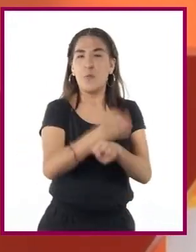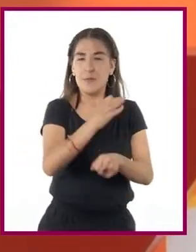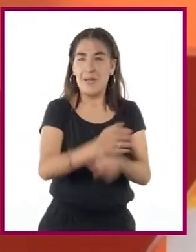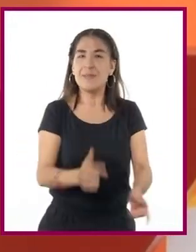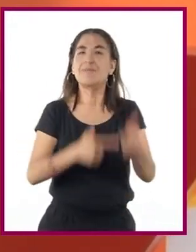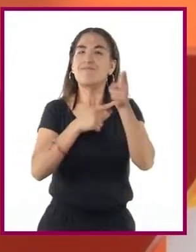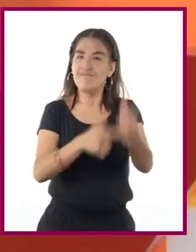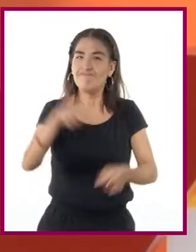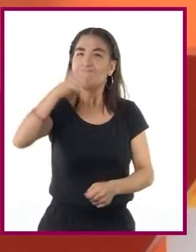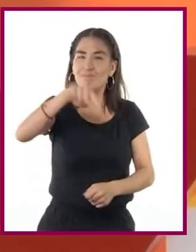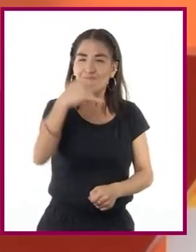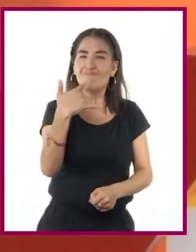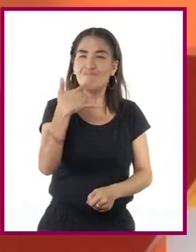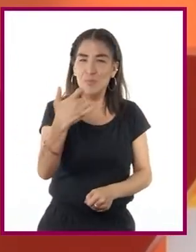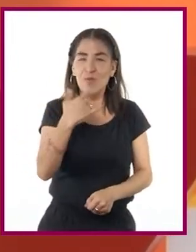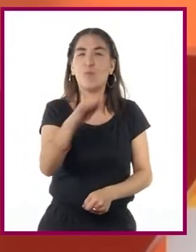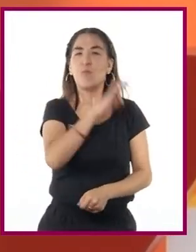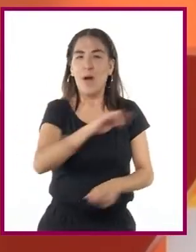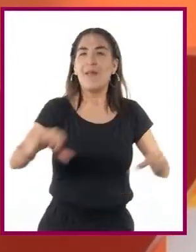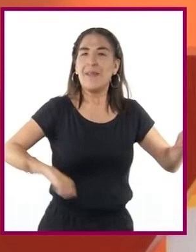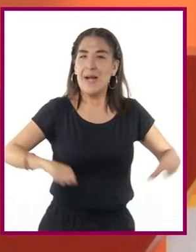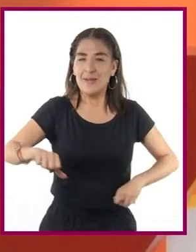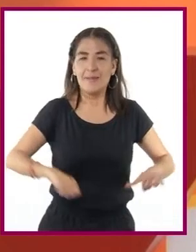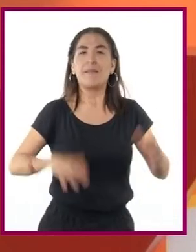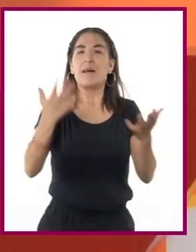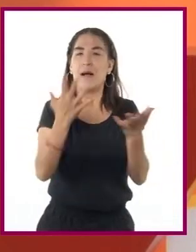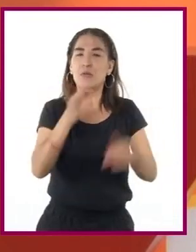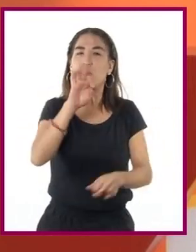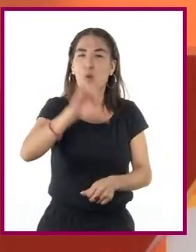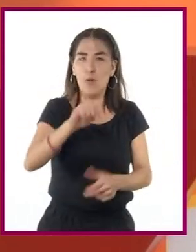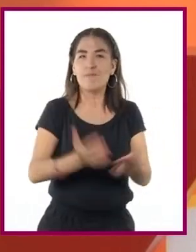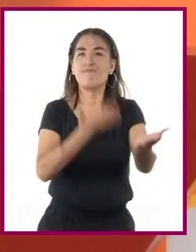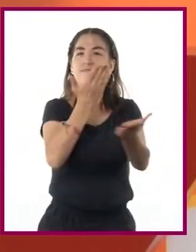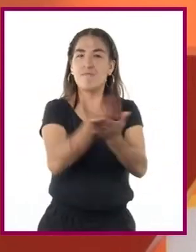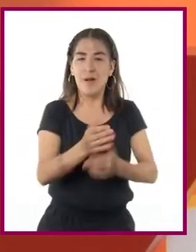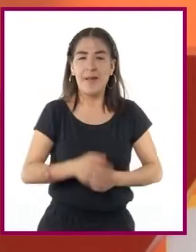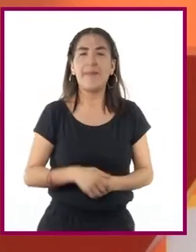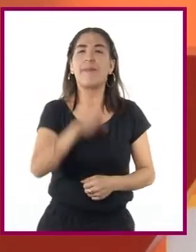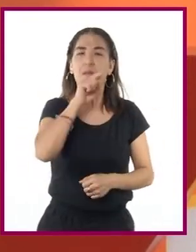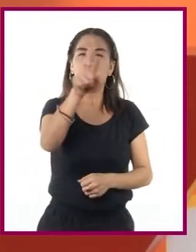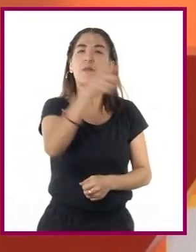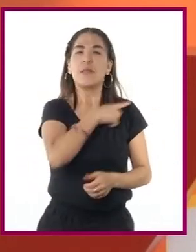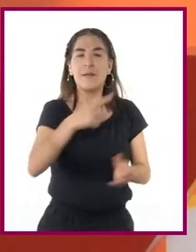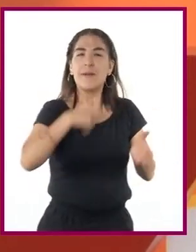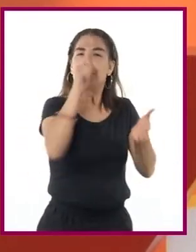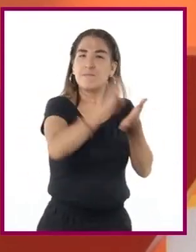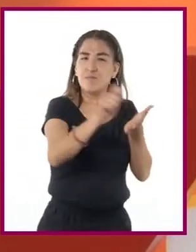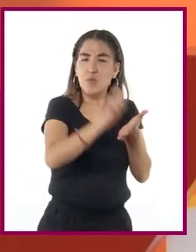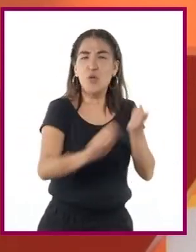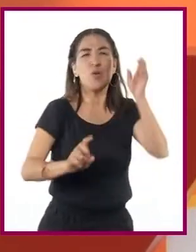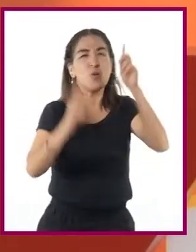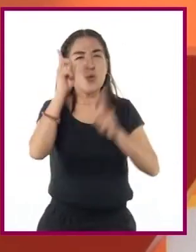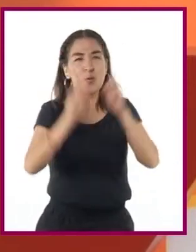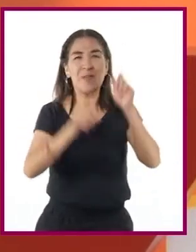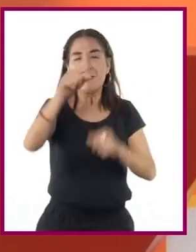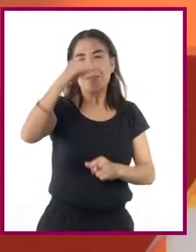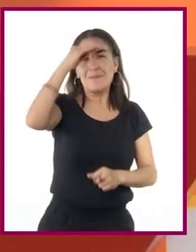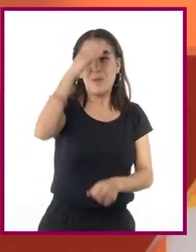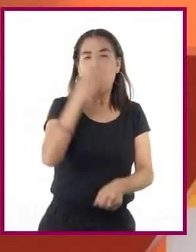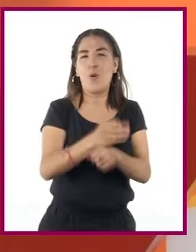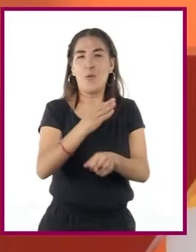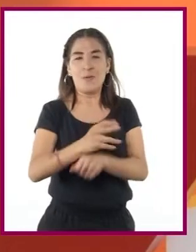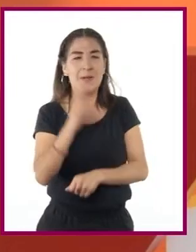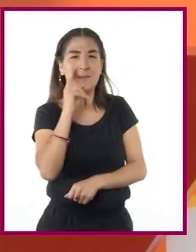seguir esforzándose y realizar las actividades propuestas. Además, registren sus dudas y reflexiones que tengan hasta el